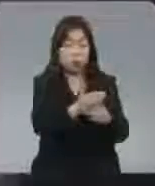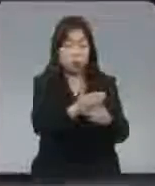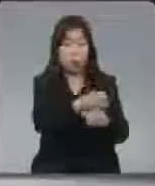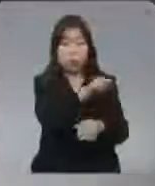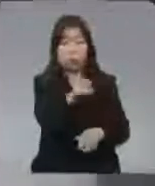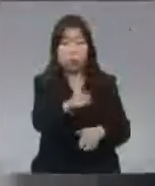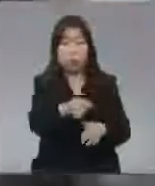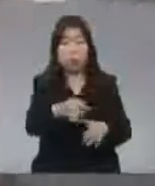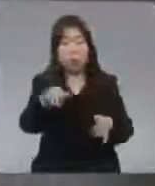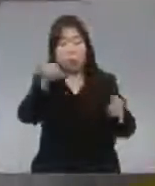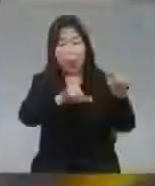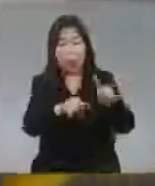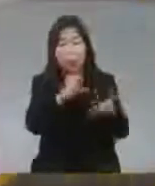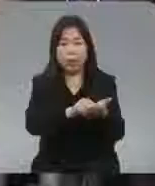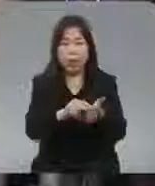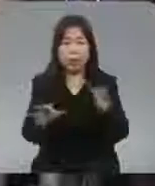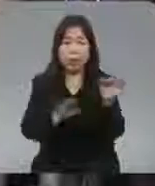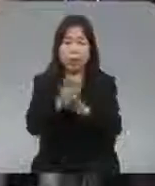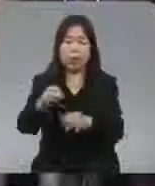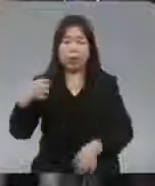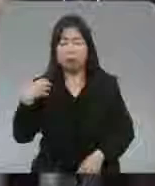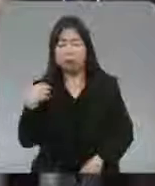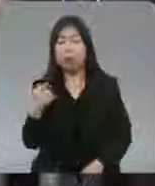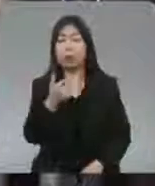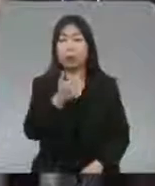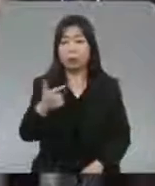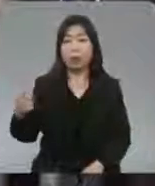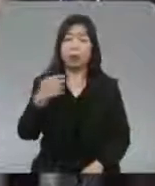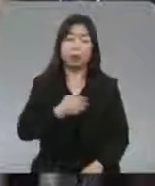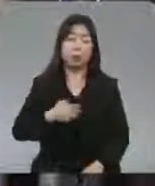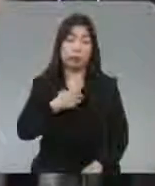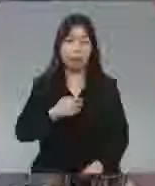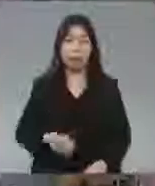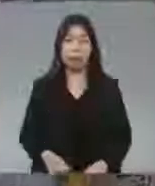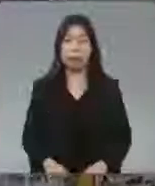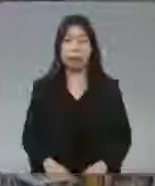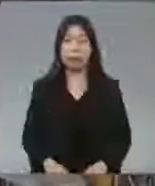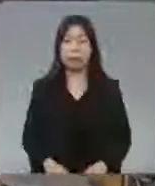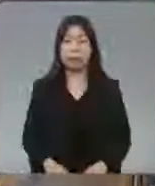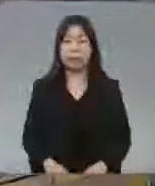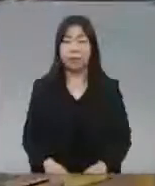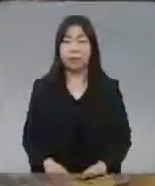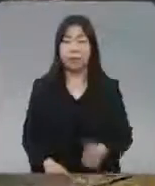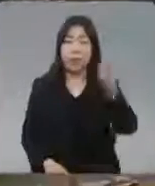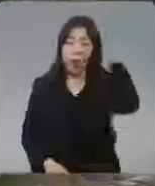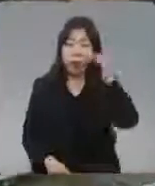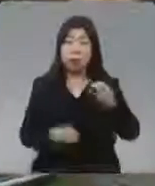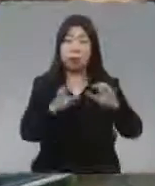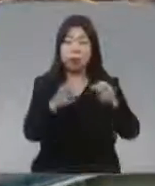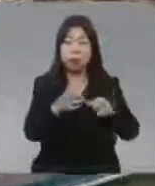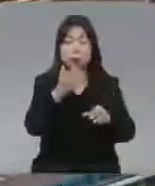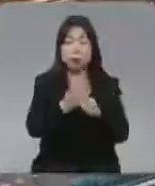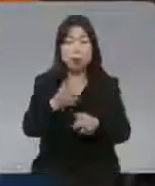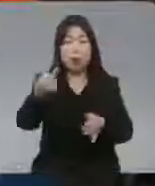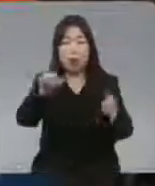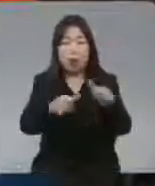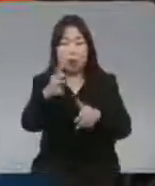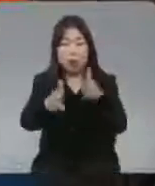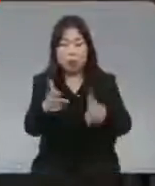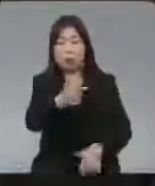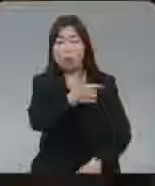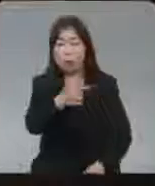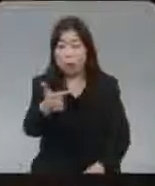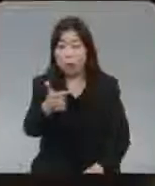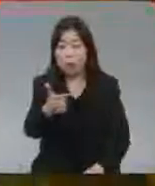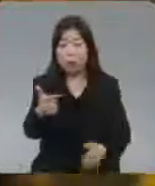cemento pues aunque se abocan a cambiar sus procesos productivos para eliminar la emisión de carbono estima que podrán lograrlo de aquí a 20 años